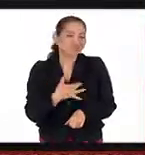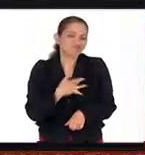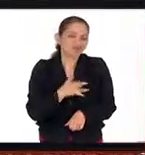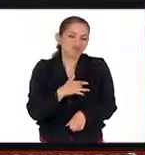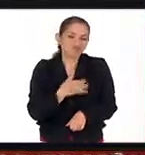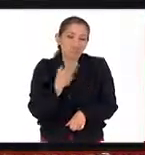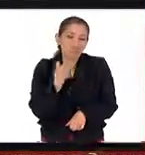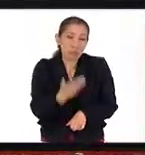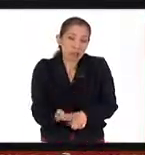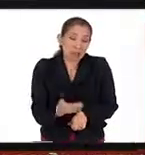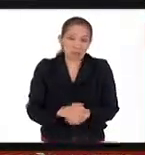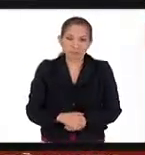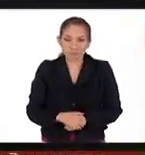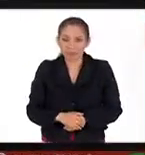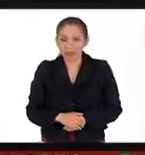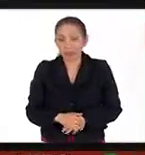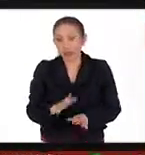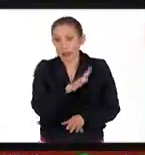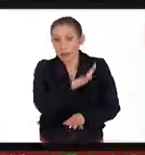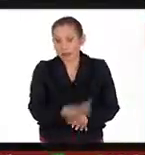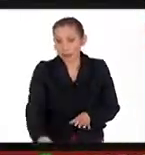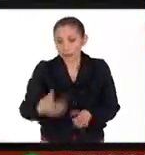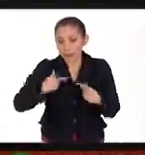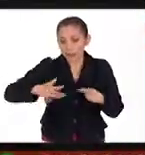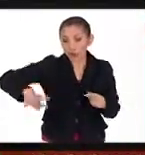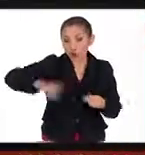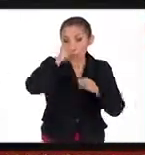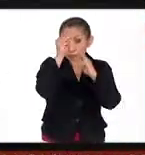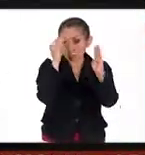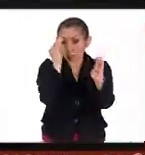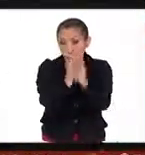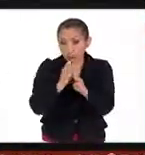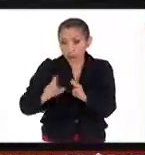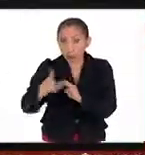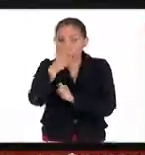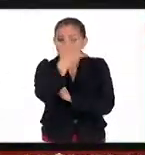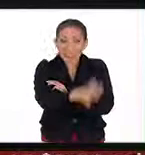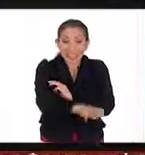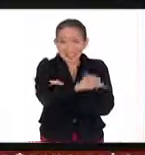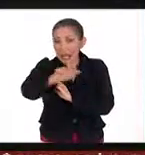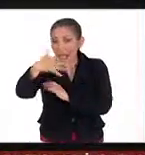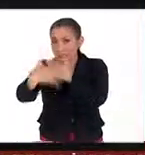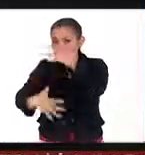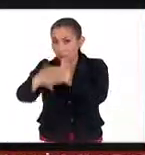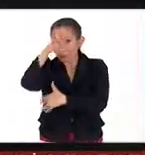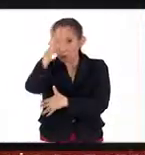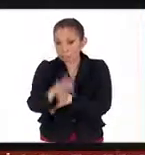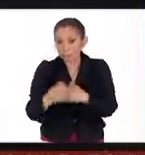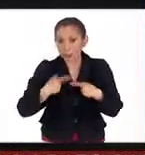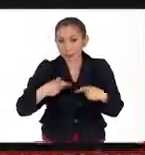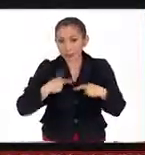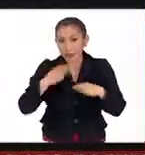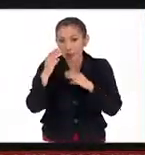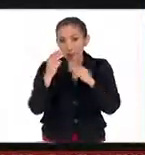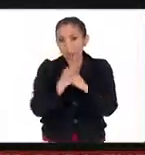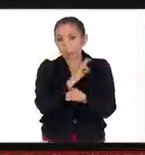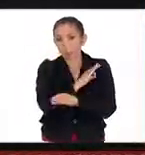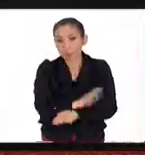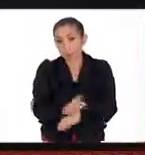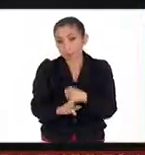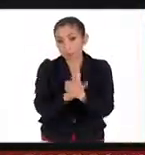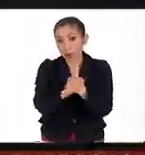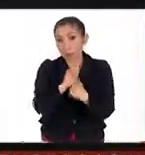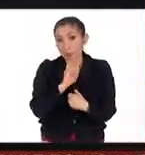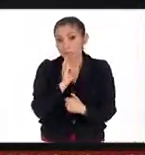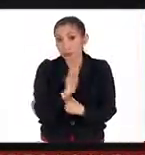de funcionar. En general, la población mundial se considera que del 10 al 15% de la población mundial puede tener